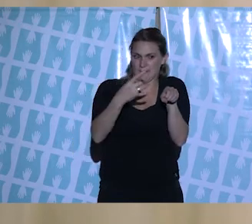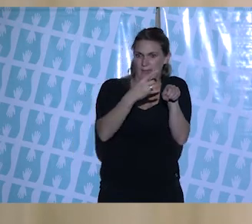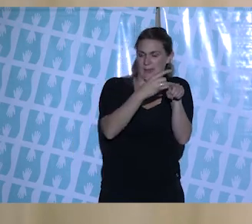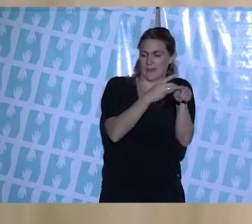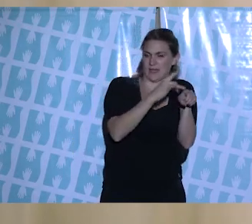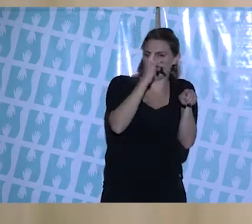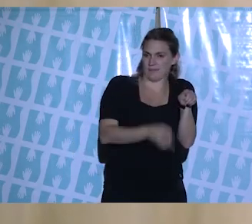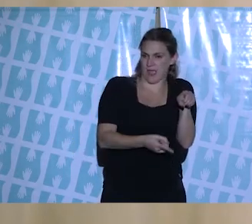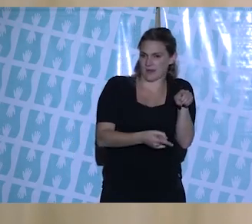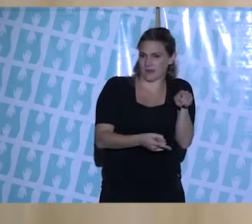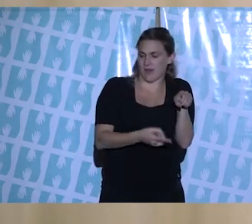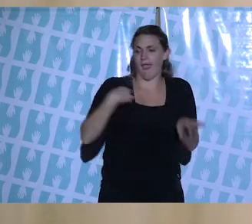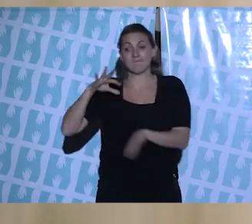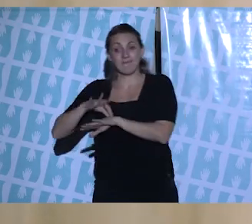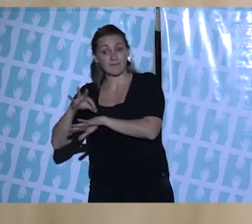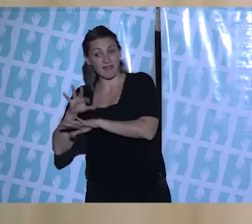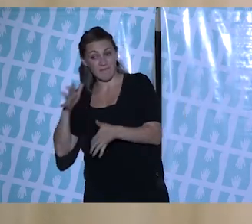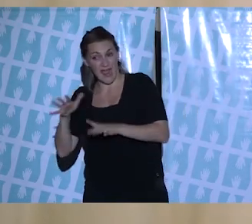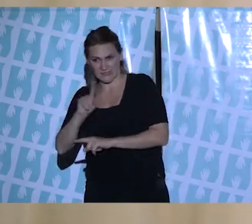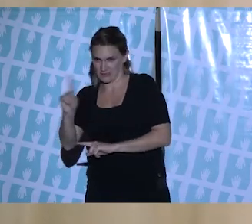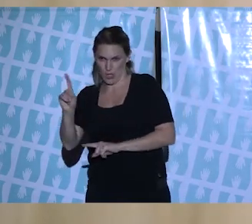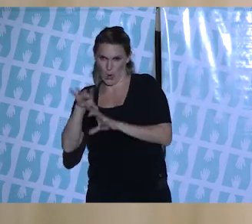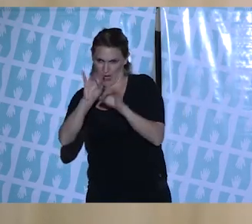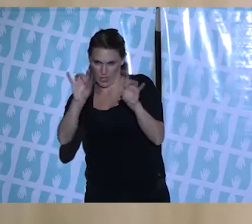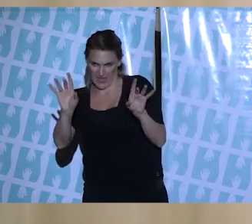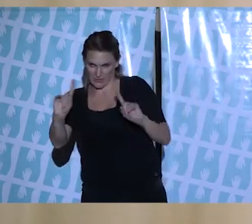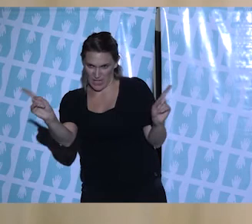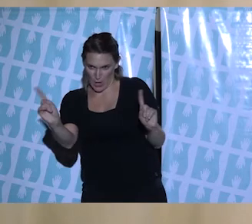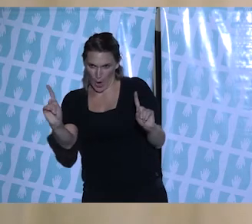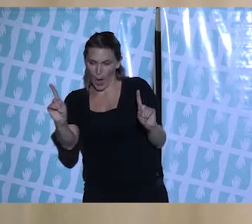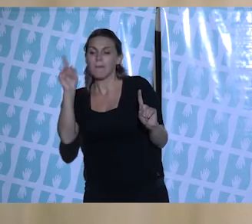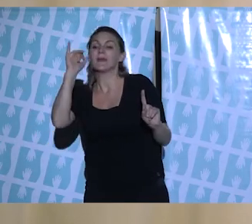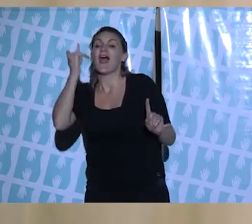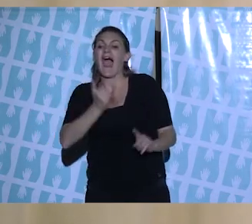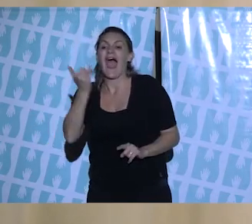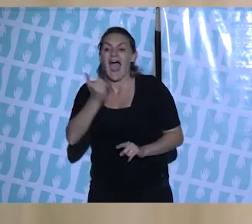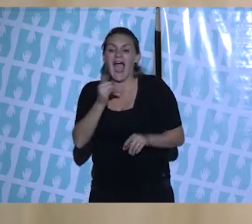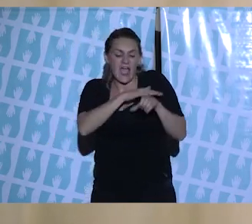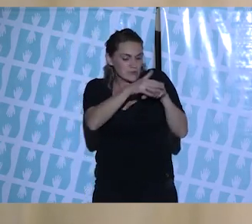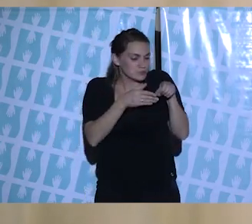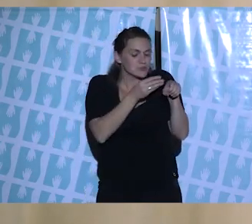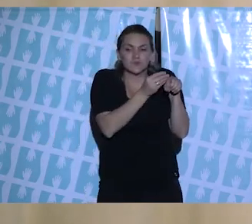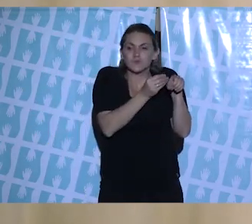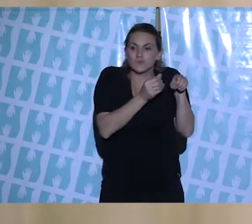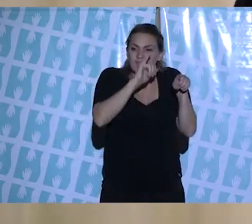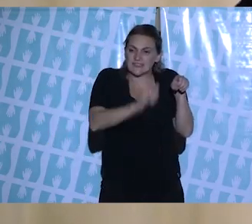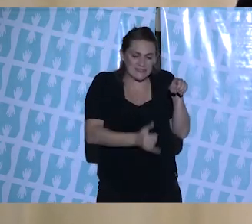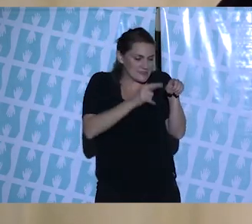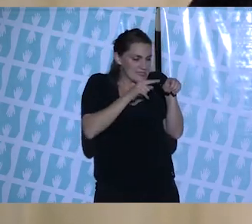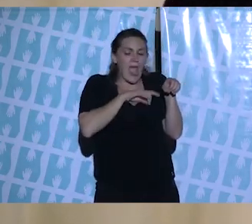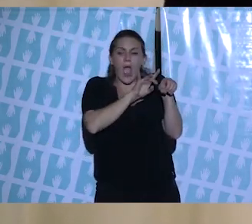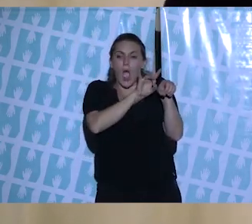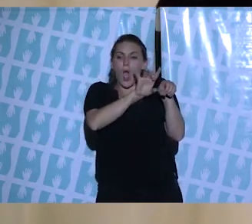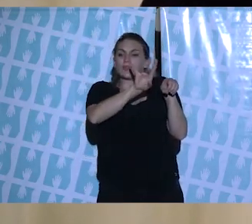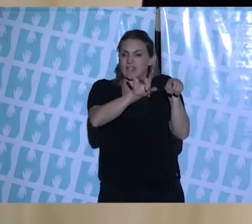no es contagiosa, pero el comportamiento símil-prión es que puede ir avanzando y progresando de